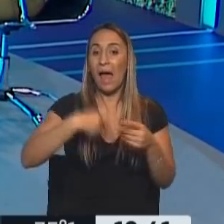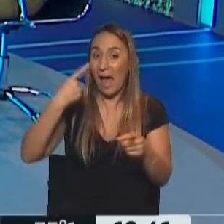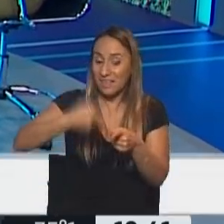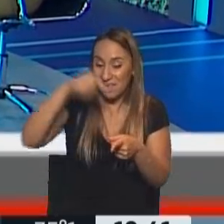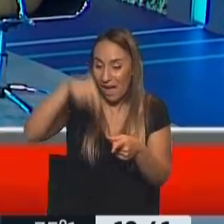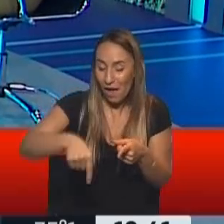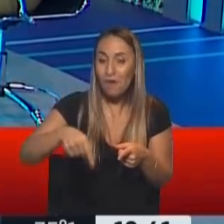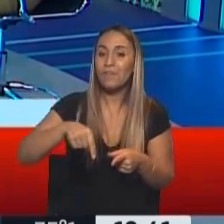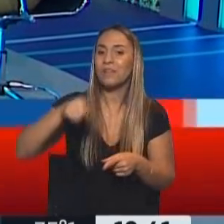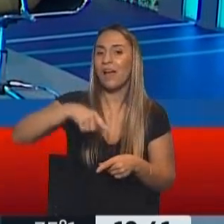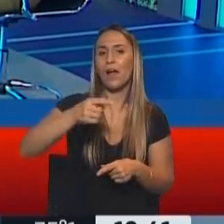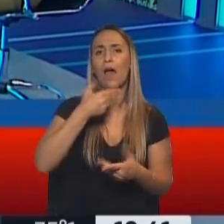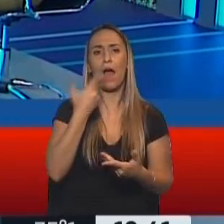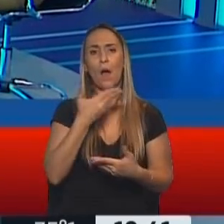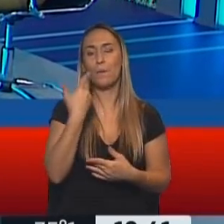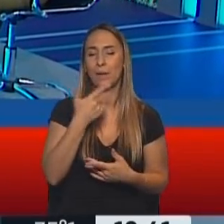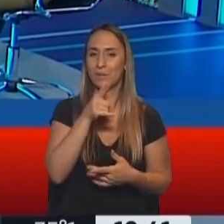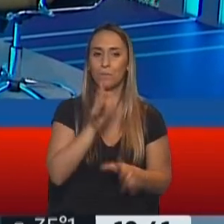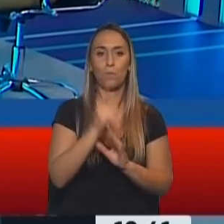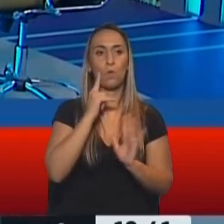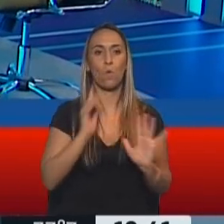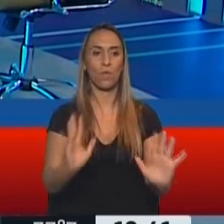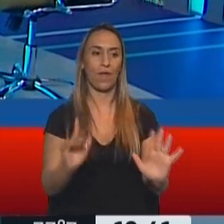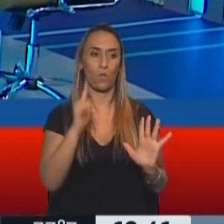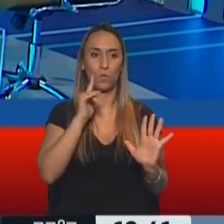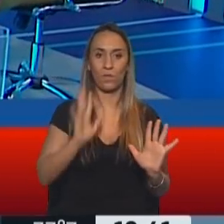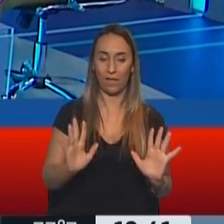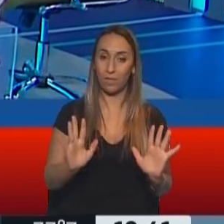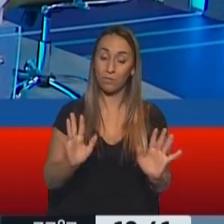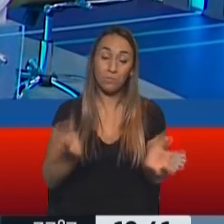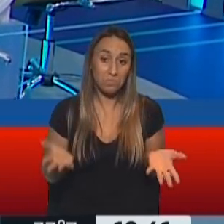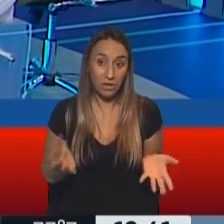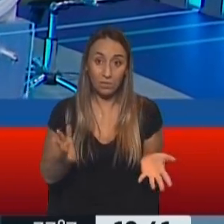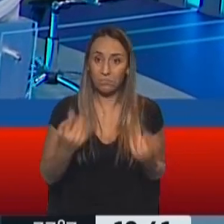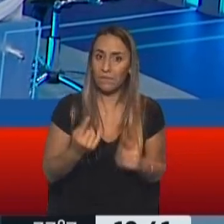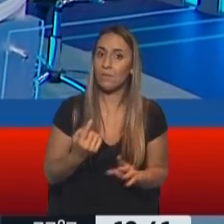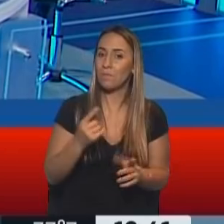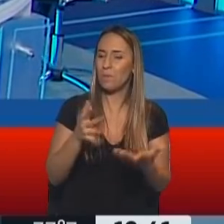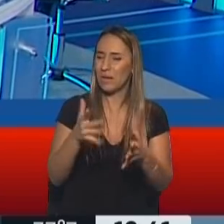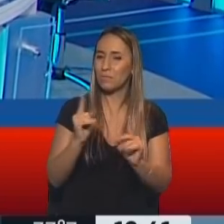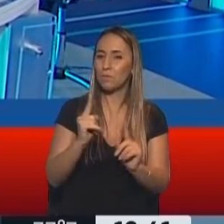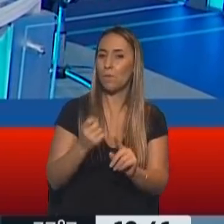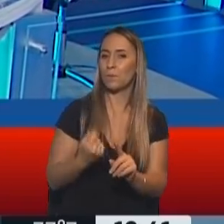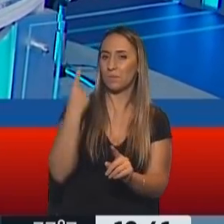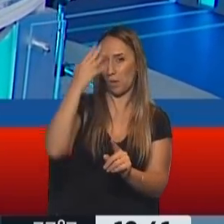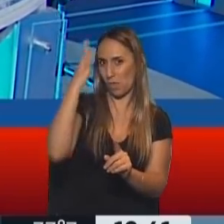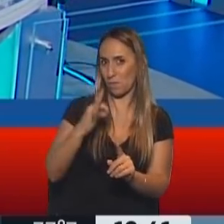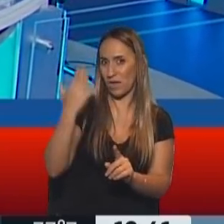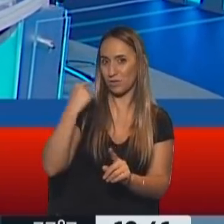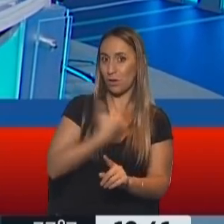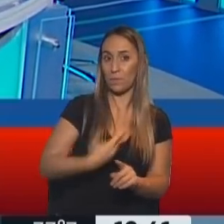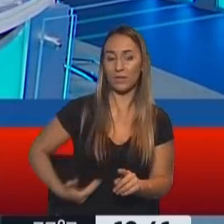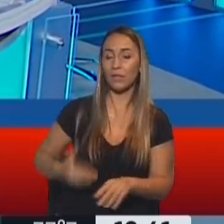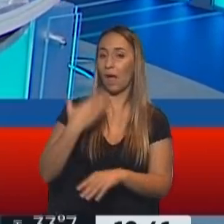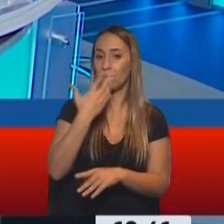los legisladores de la oposición, aunque lo que se vio en estos últimos días, especialmente el 1 de marzo con el discurso del presidente, es que hay un ala que